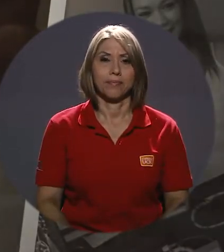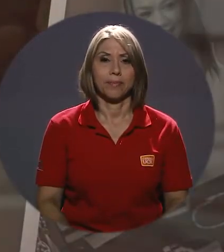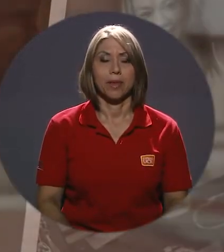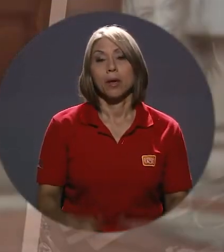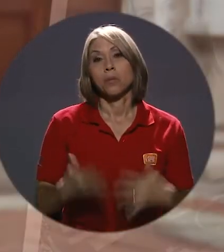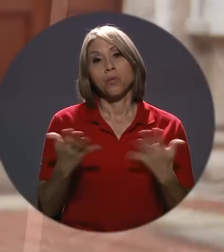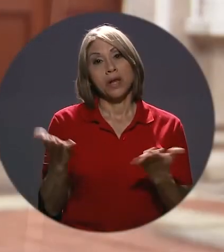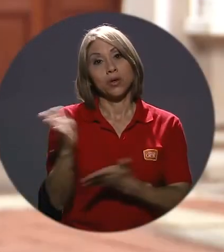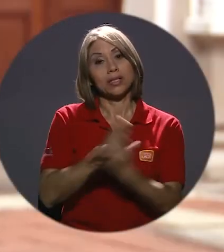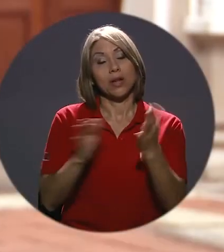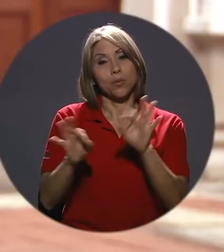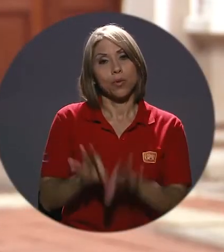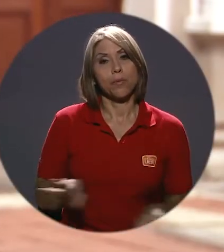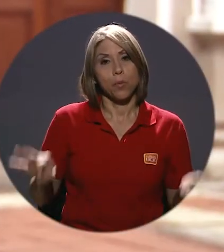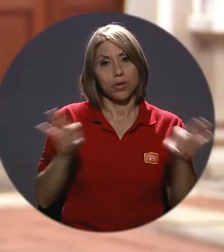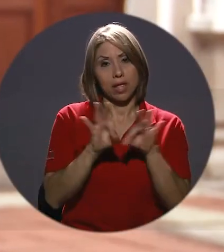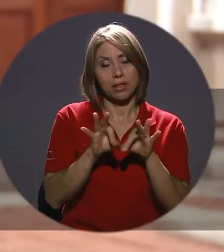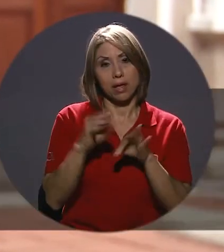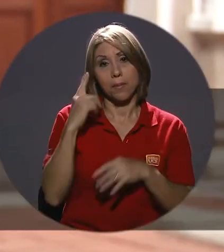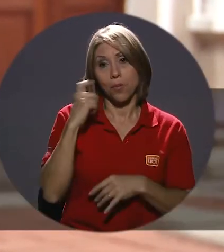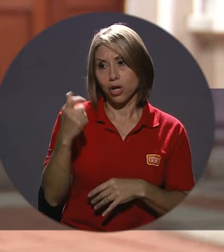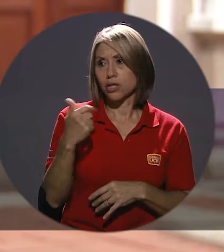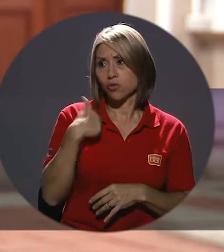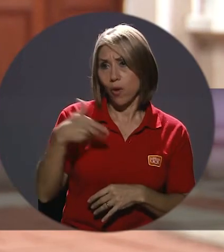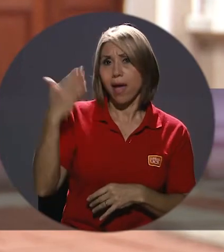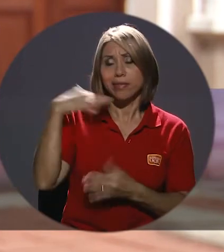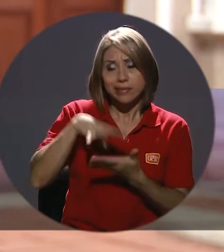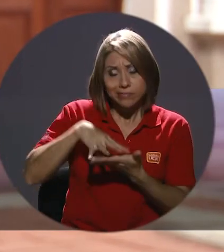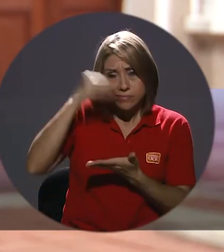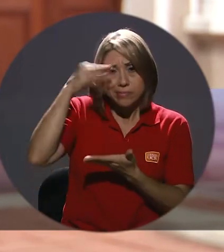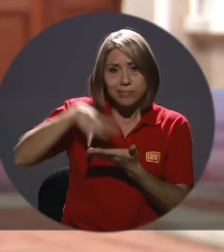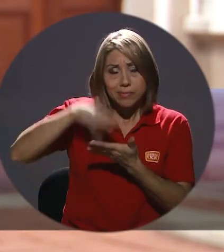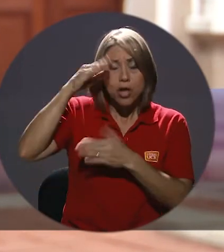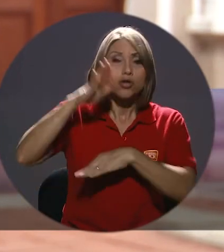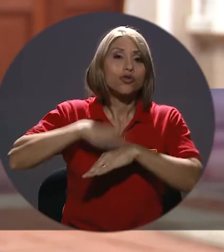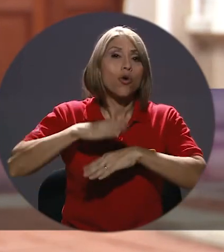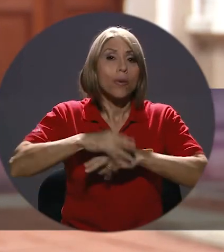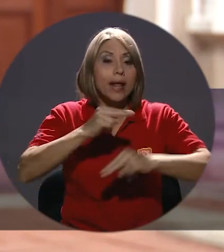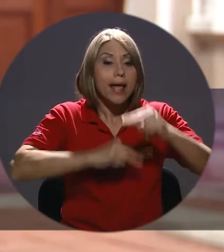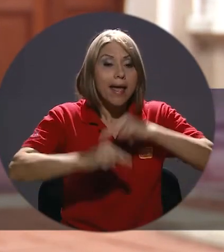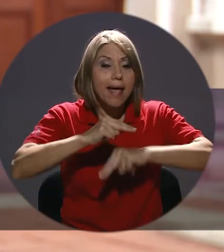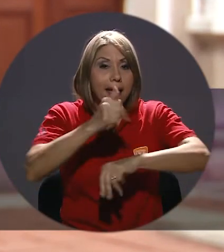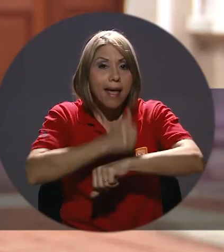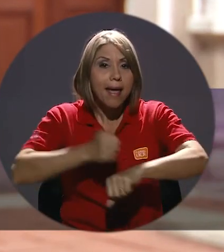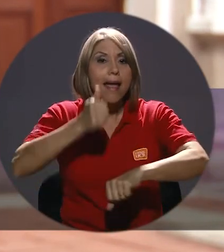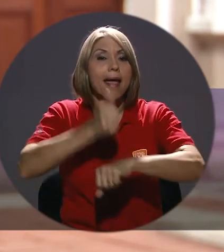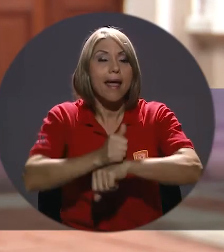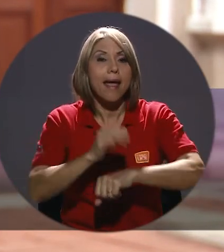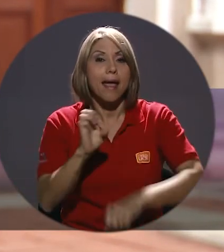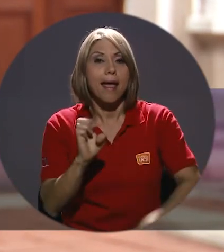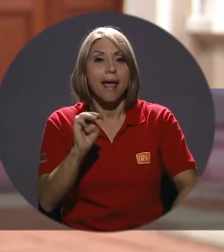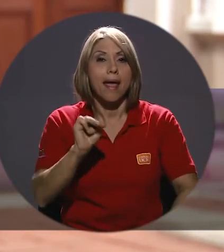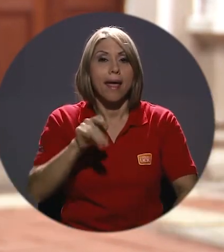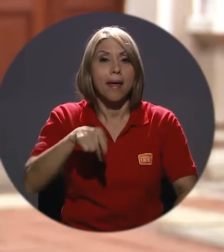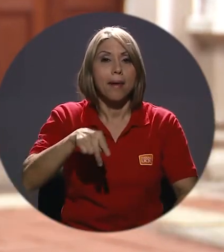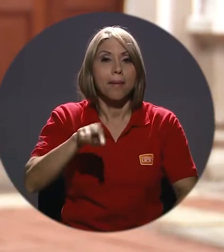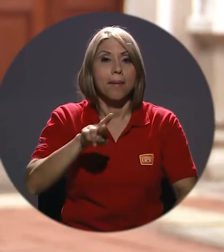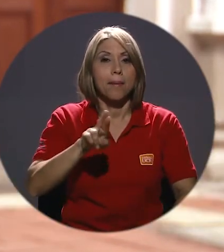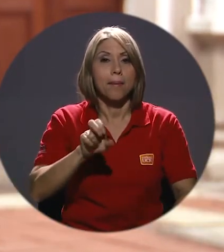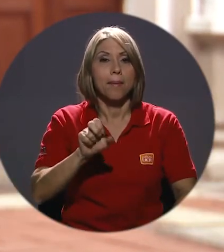y con mayor seguridad. Bueno, ha sido algo muy importante porque yo recibí unos cursos de